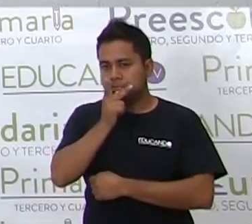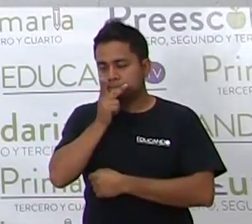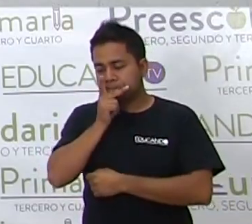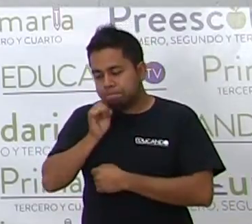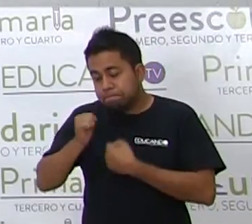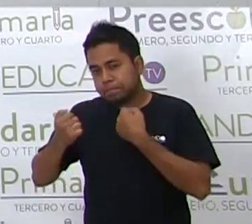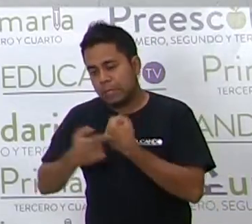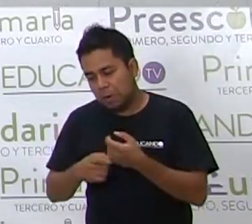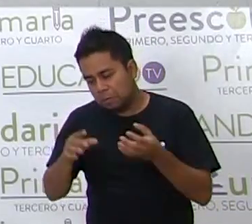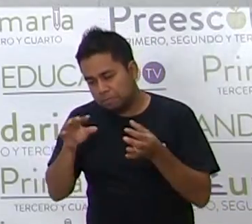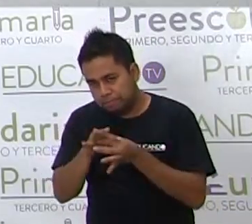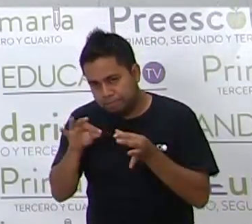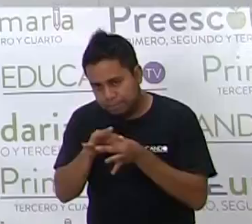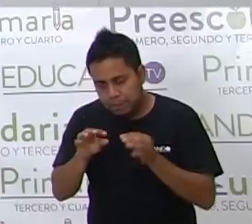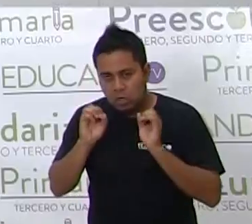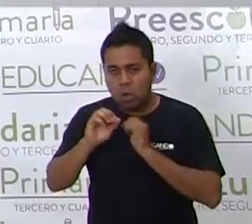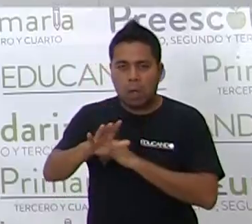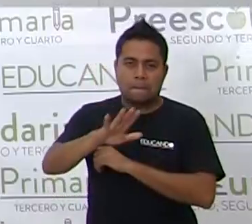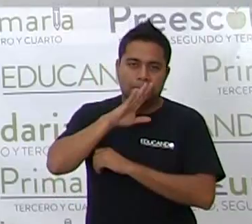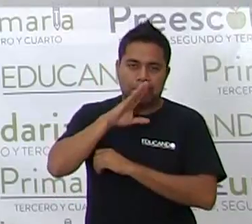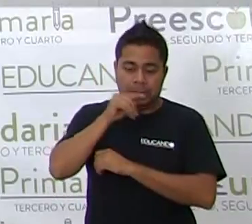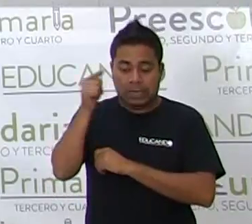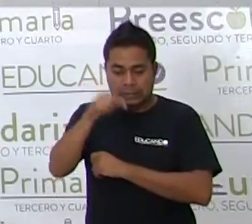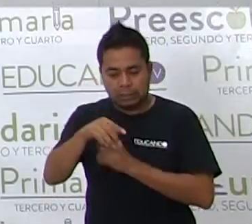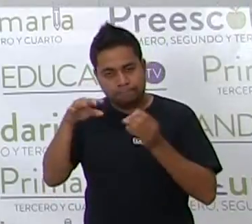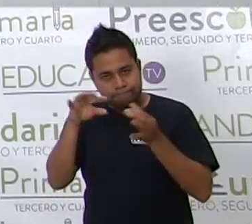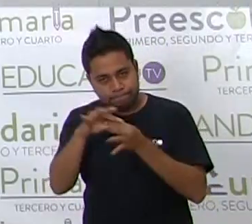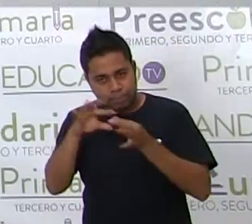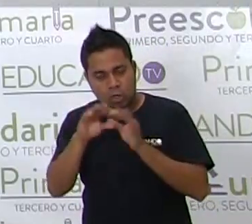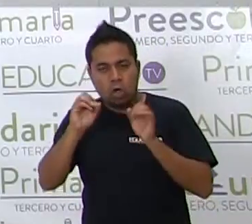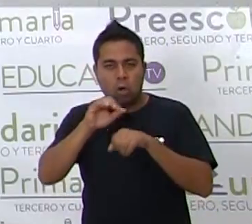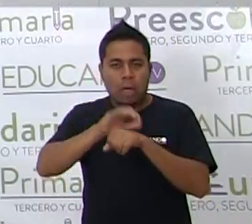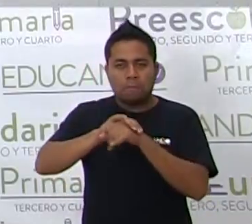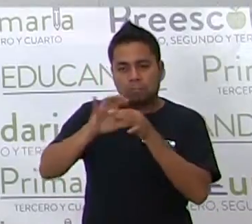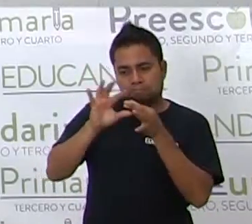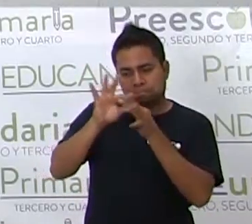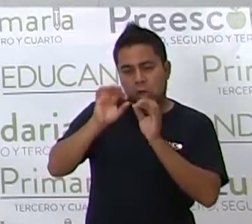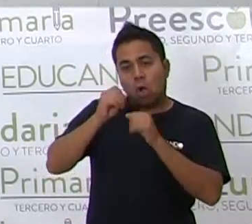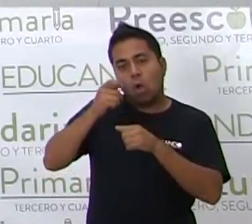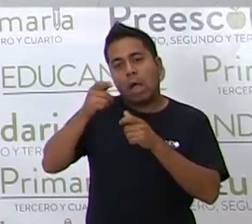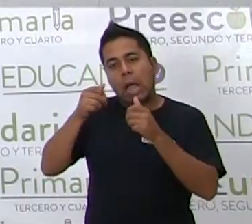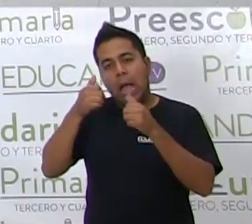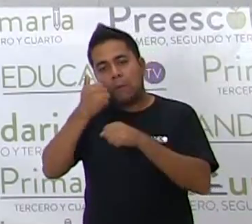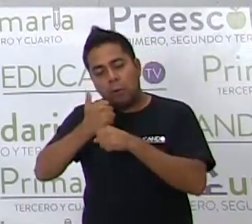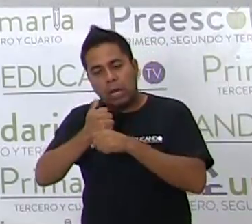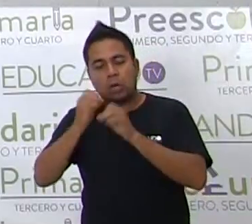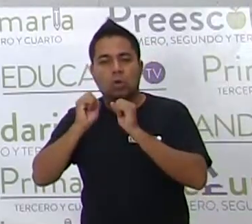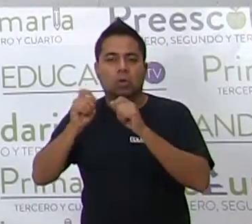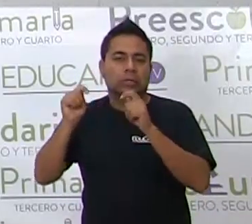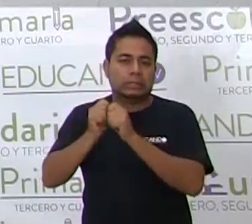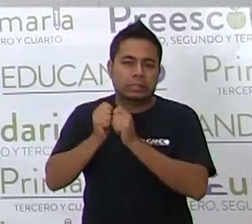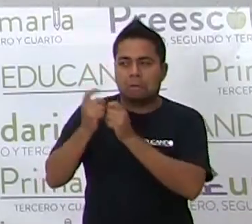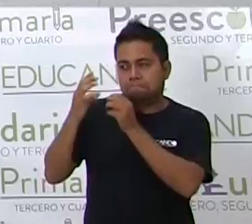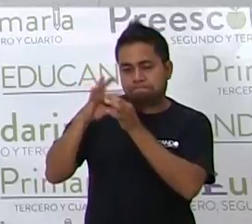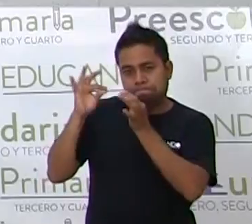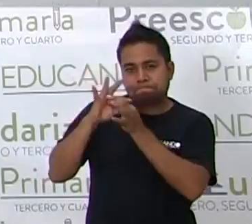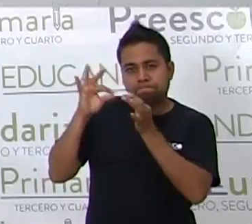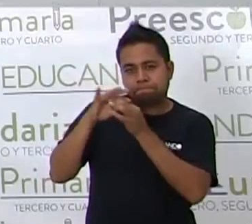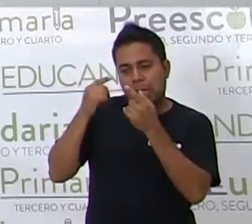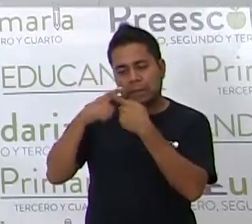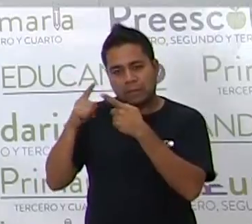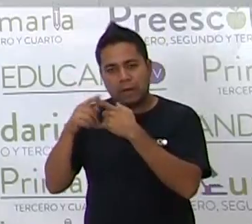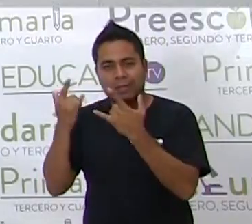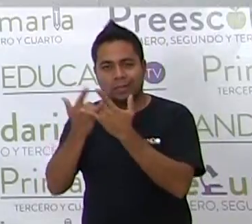contado algunas leyendas, mamá o algunos amigos o los abuelos o los tíos. Tú conoces muchísimas leyendas y durante estas